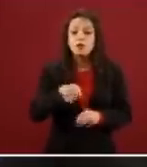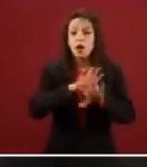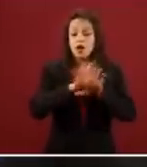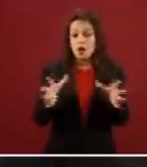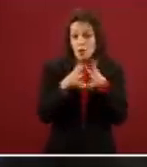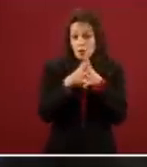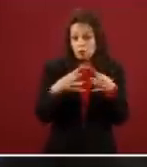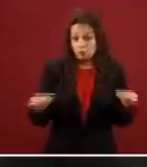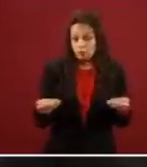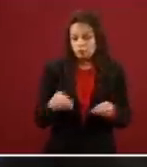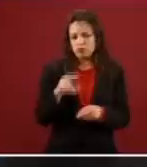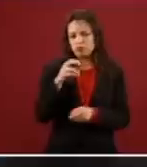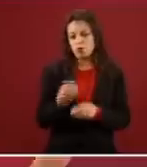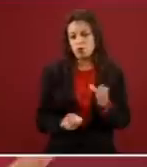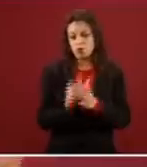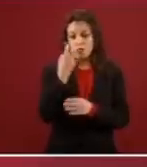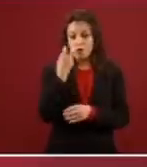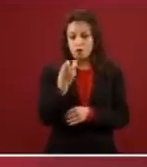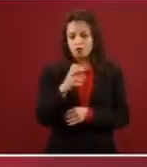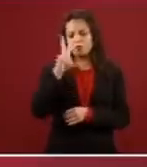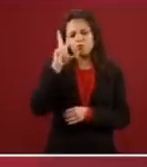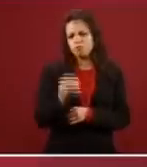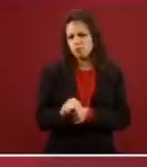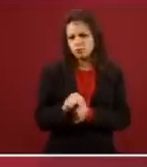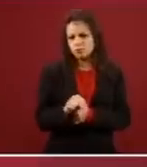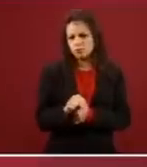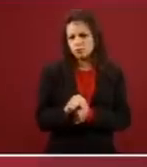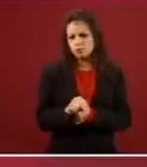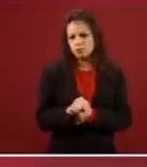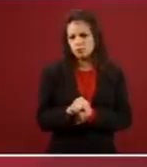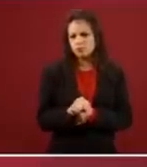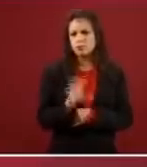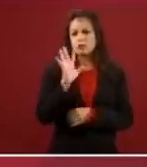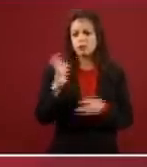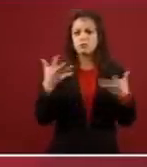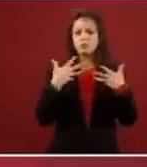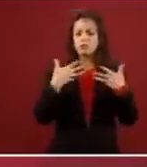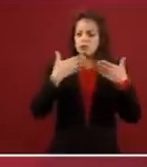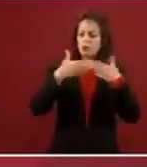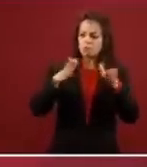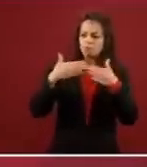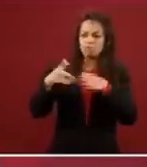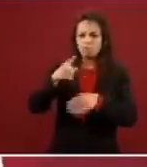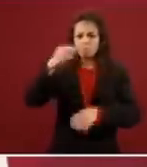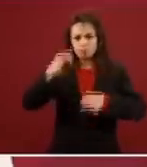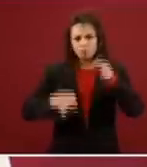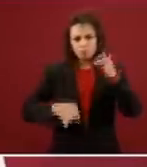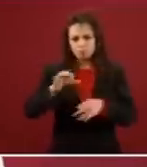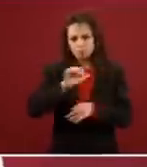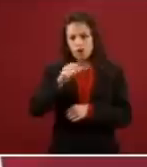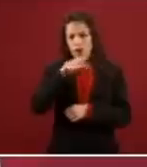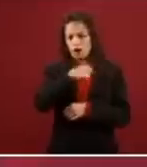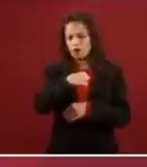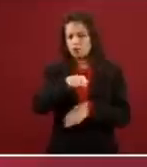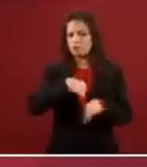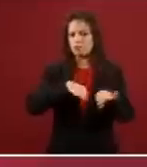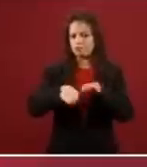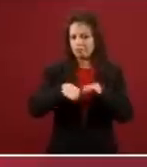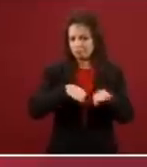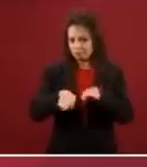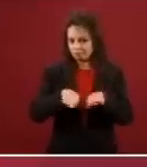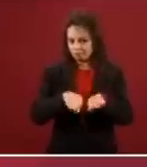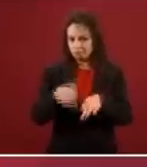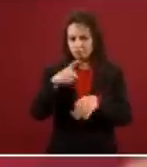nuevo modelo se abren las puertas de los tribunales laborales, los nuevos juicios se irán pasando a